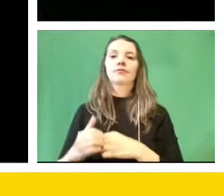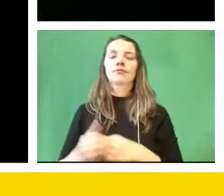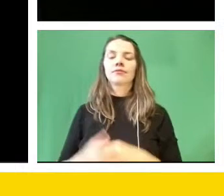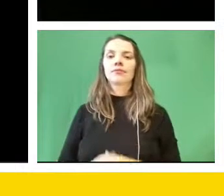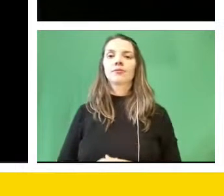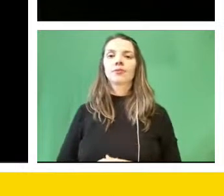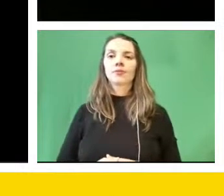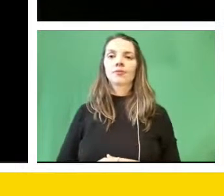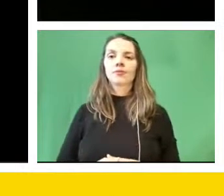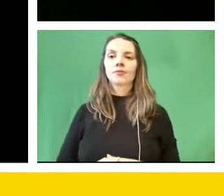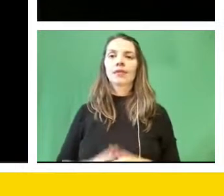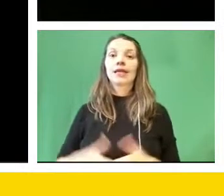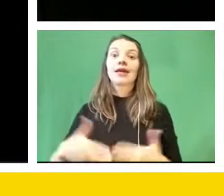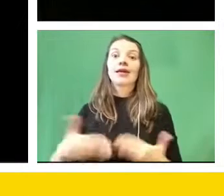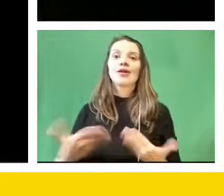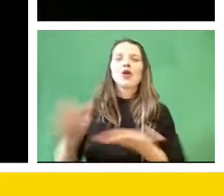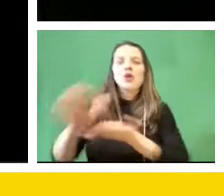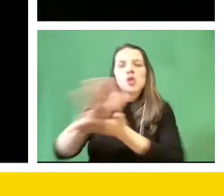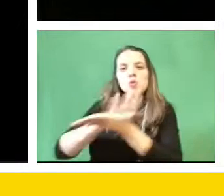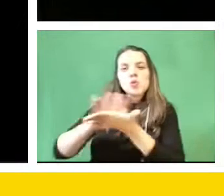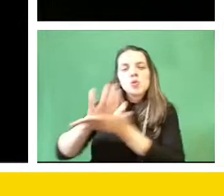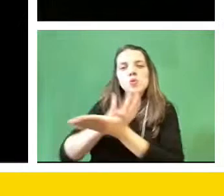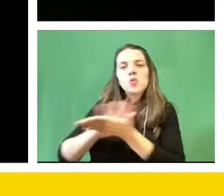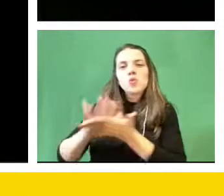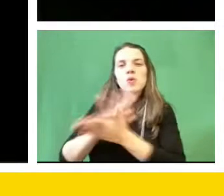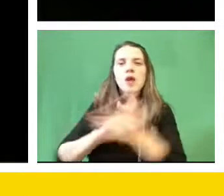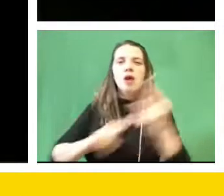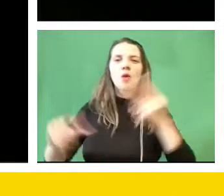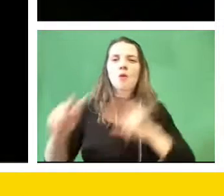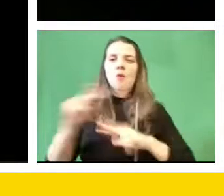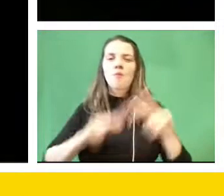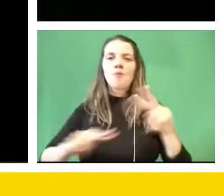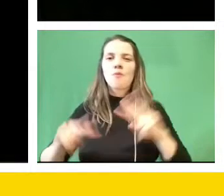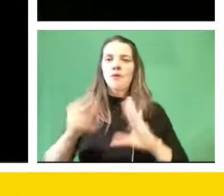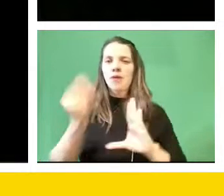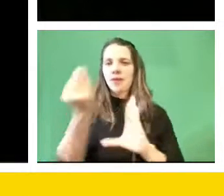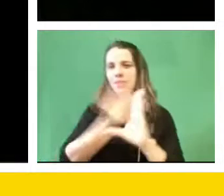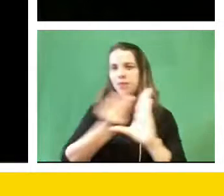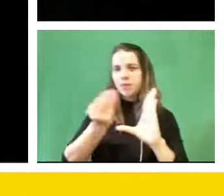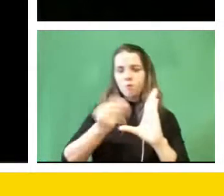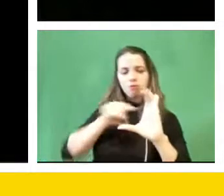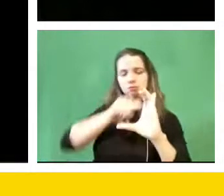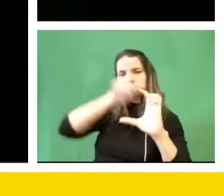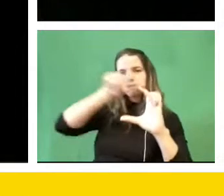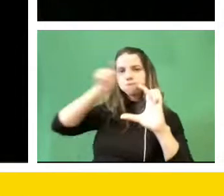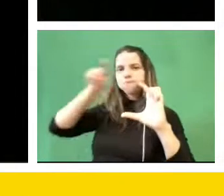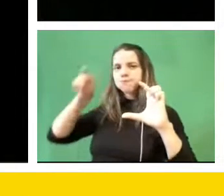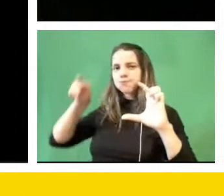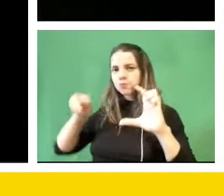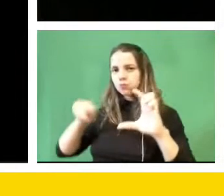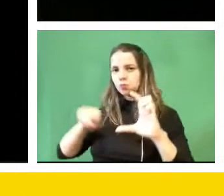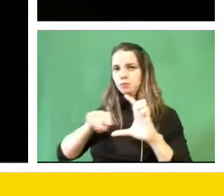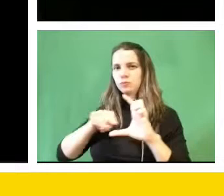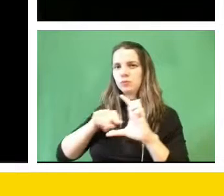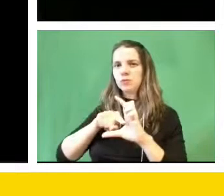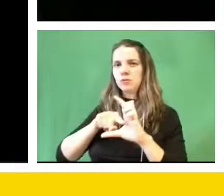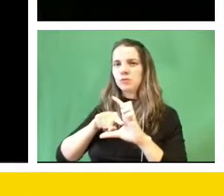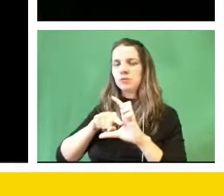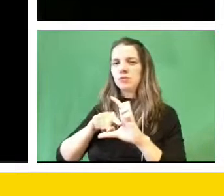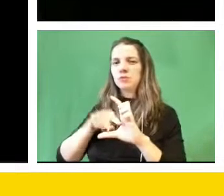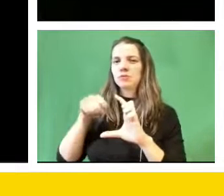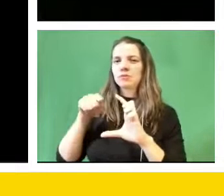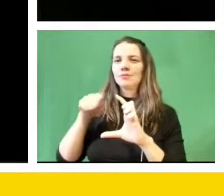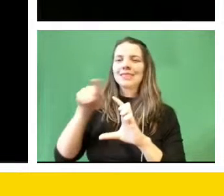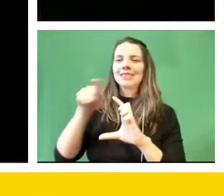de resultados que se interpretaron a través de gráficas tipo radar, que por el tiempo pues no los puedo explicar, no alcanzo a